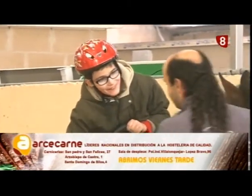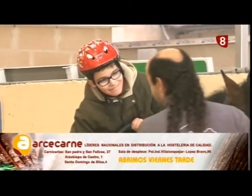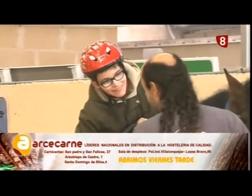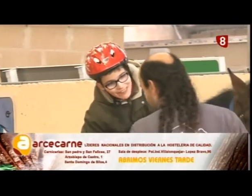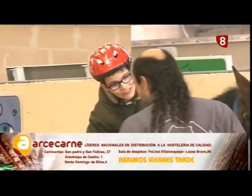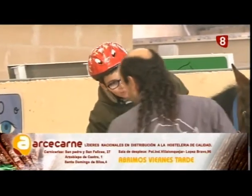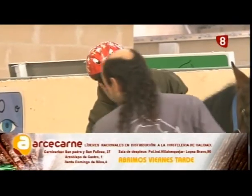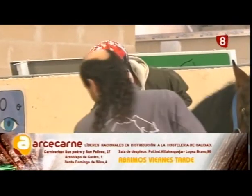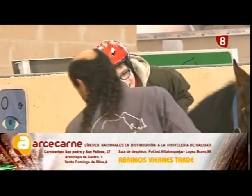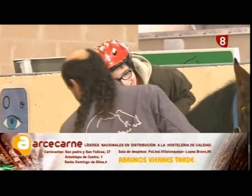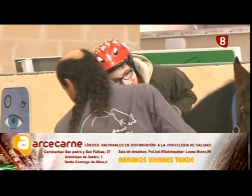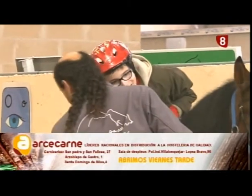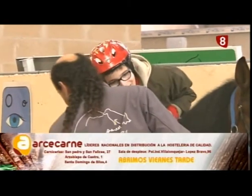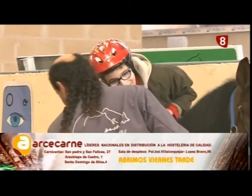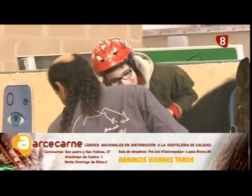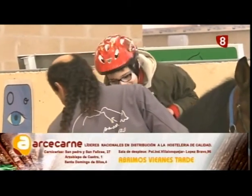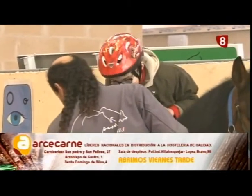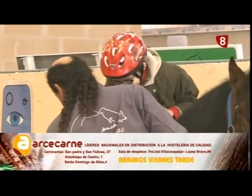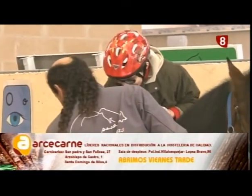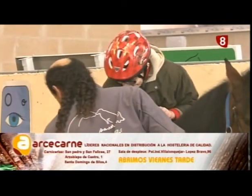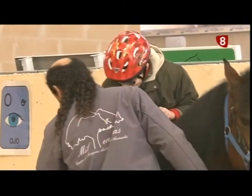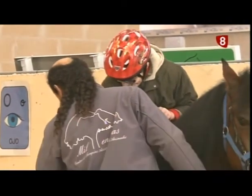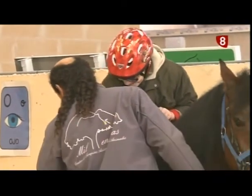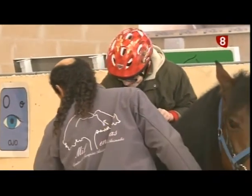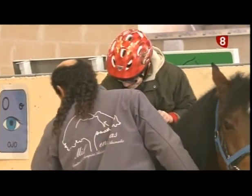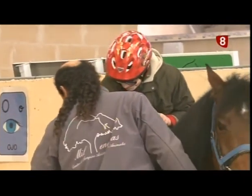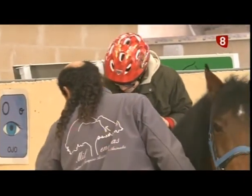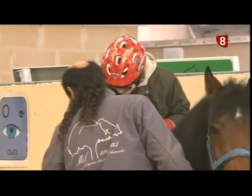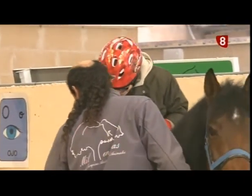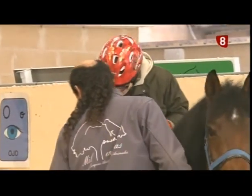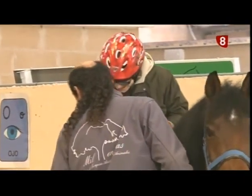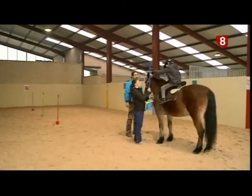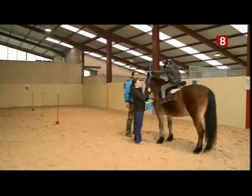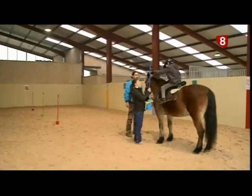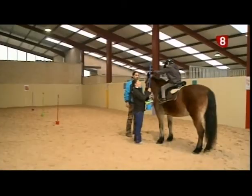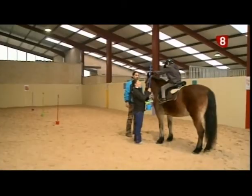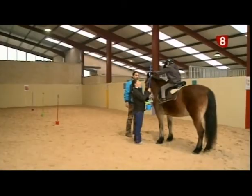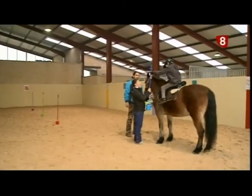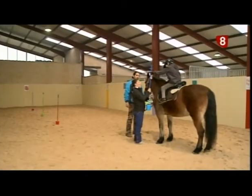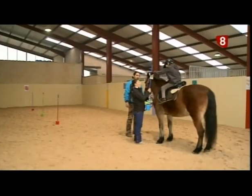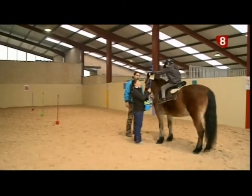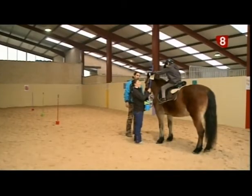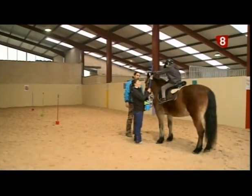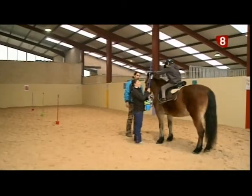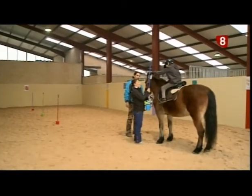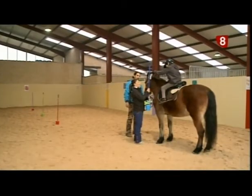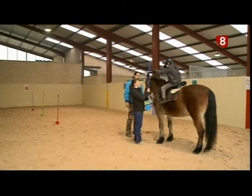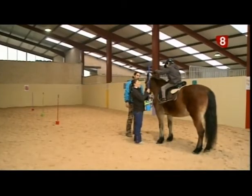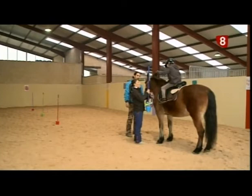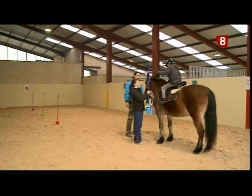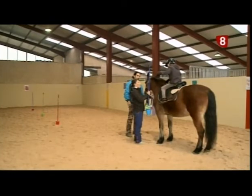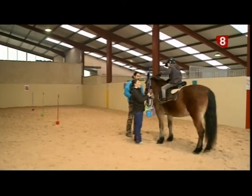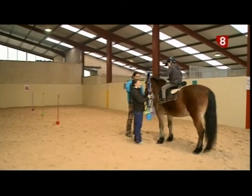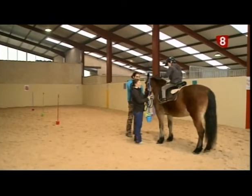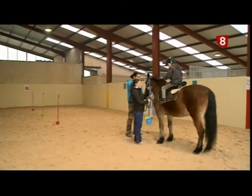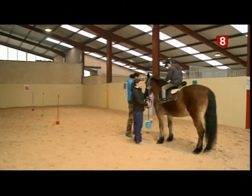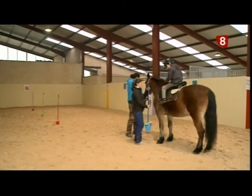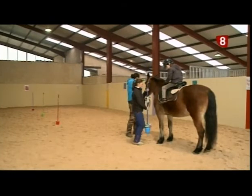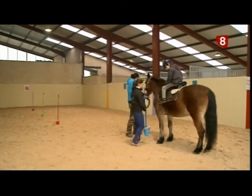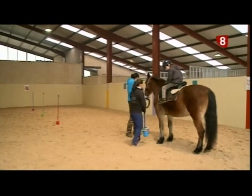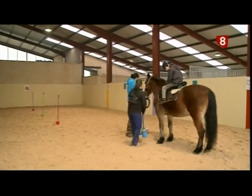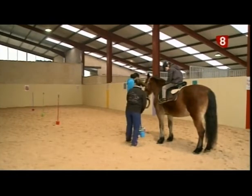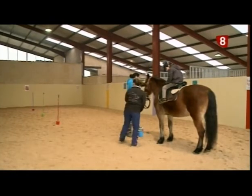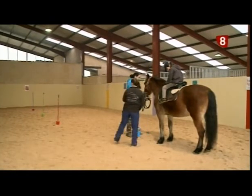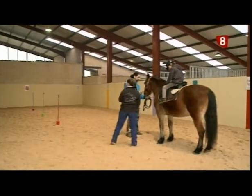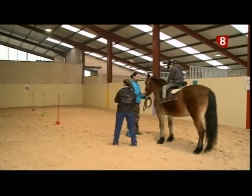Cada persona es un mundo y eso es algo que tanto Sara como Pablo tienen muy claro. La llegada de un nuevo paciente es algo que se toma muy en